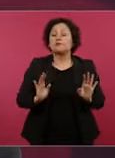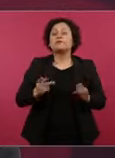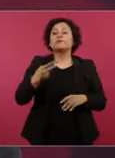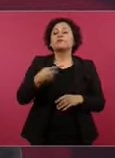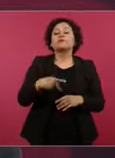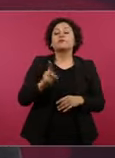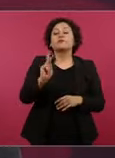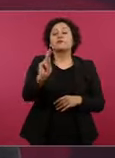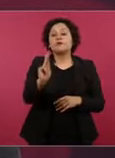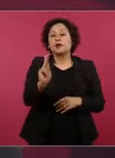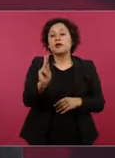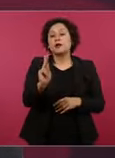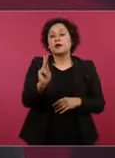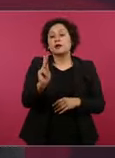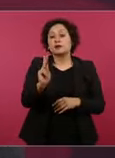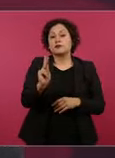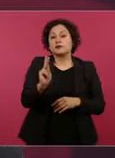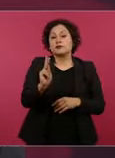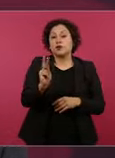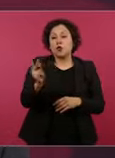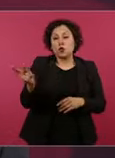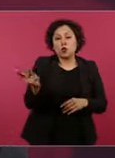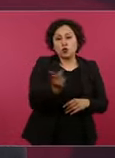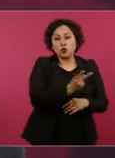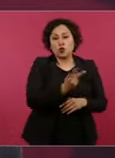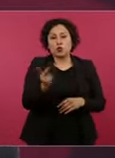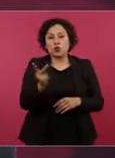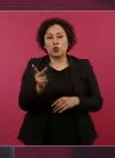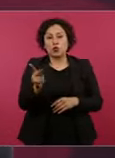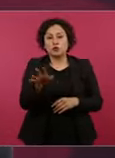están buscando crear un ambiente